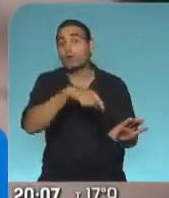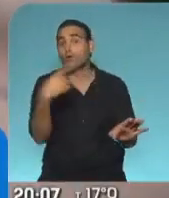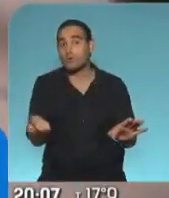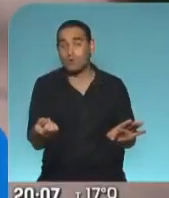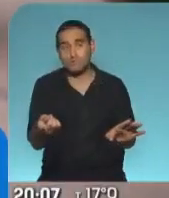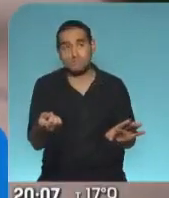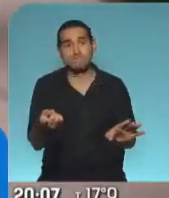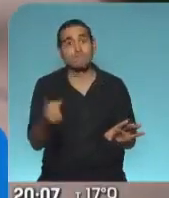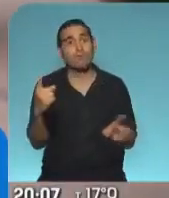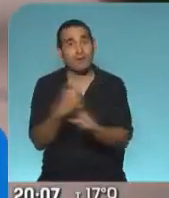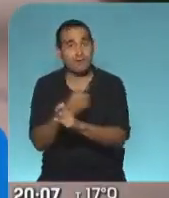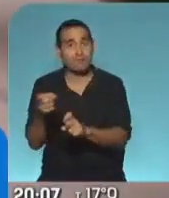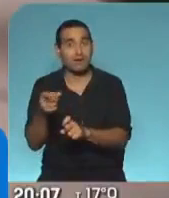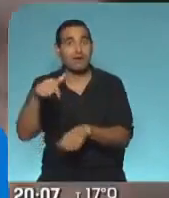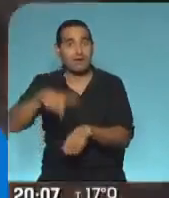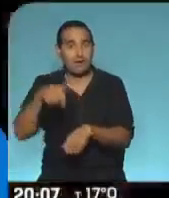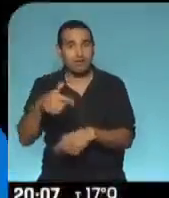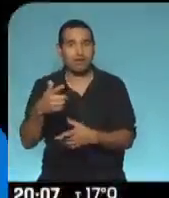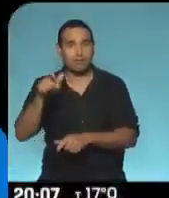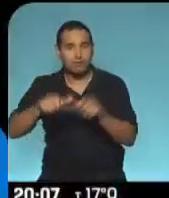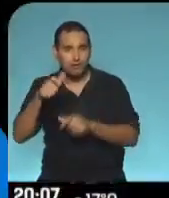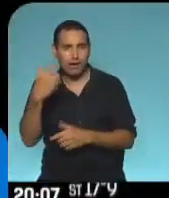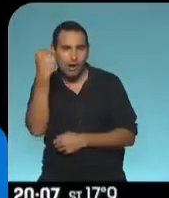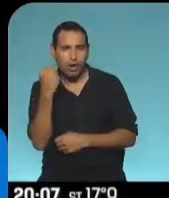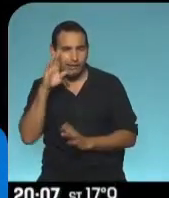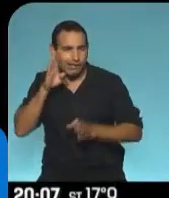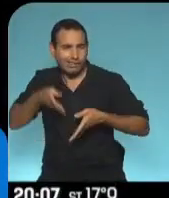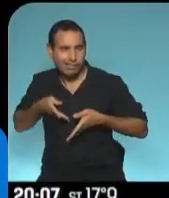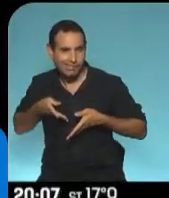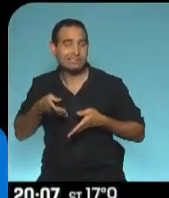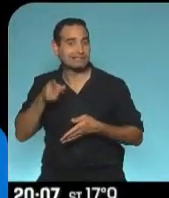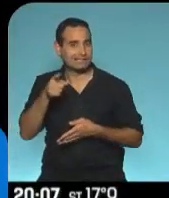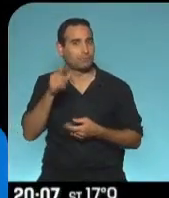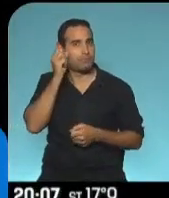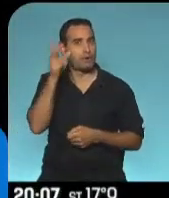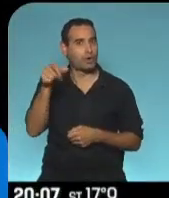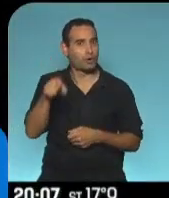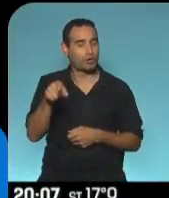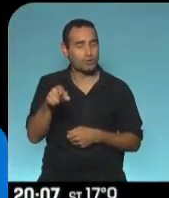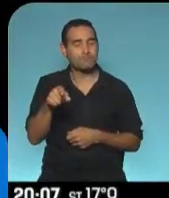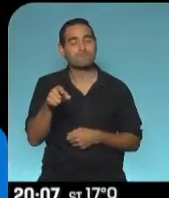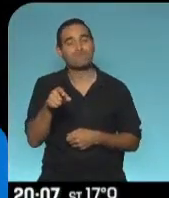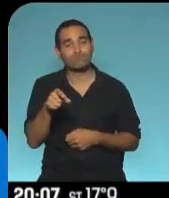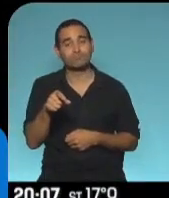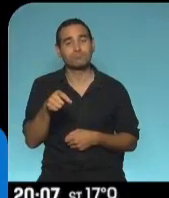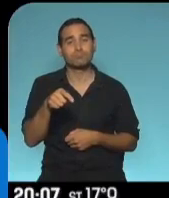es la pandemia de los intereses, ¿no? Eso sí que es el enemigo. Entonces,